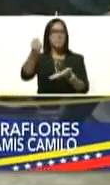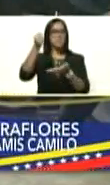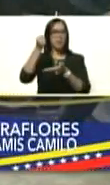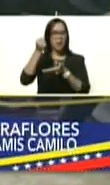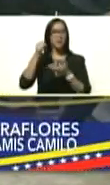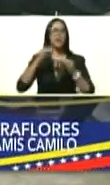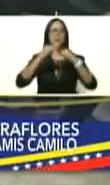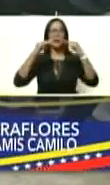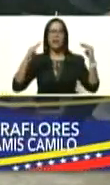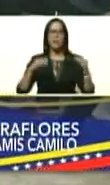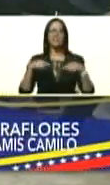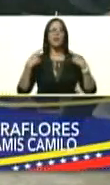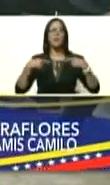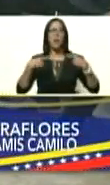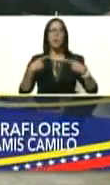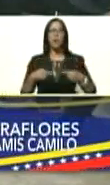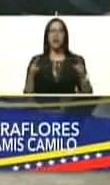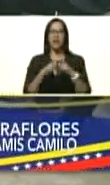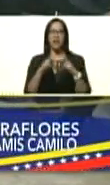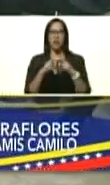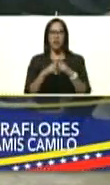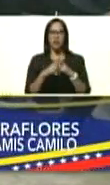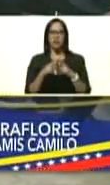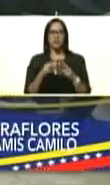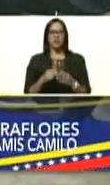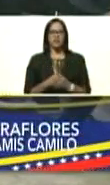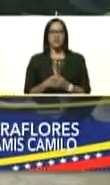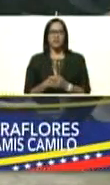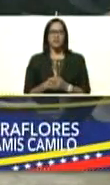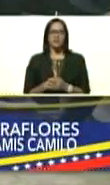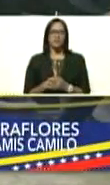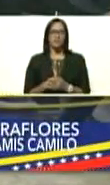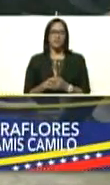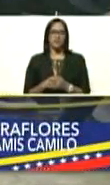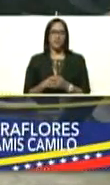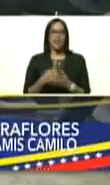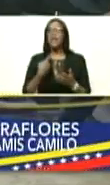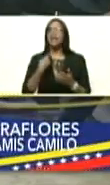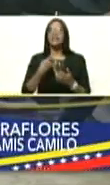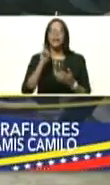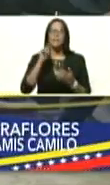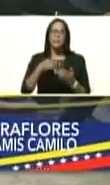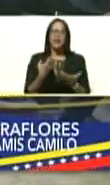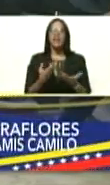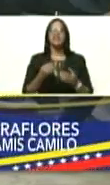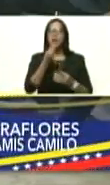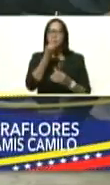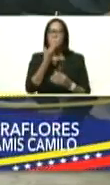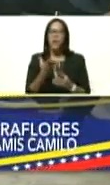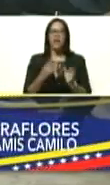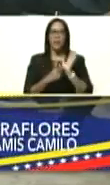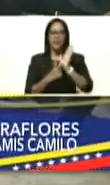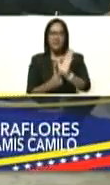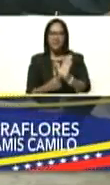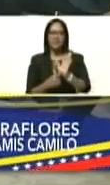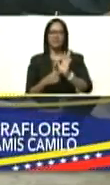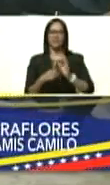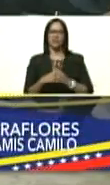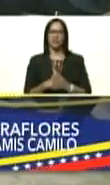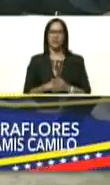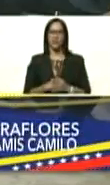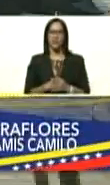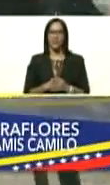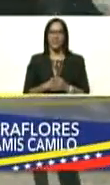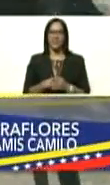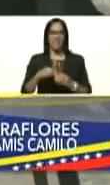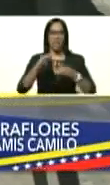tan popular y conocido en dicha ciudad. En 1985 realiza una extraordinaria presentación en el Lincoln Center de